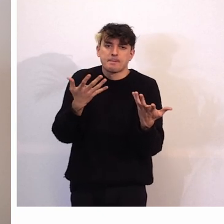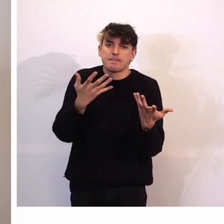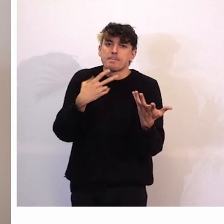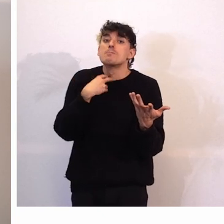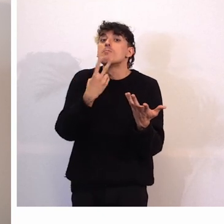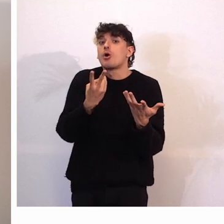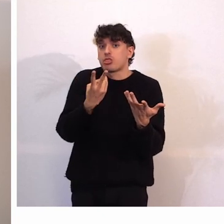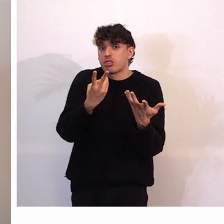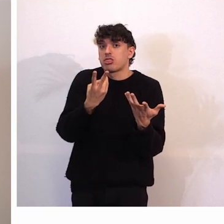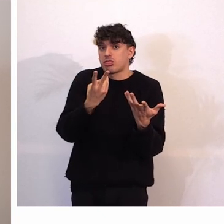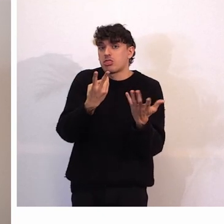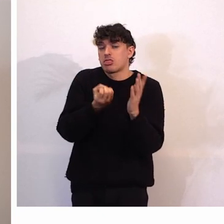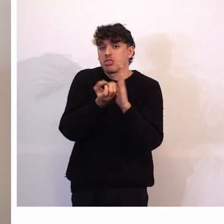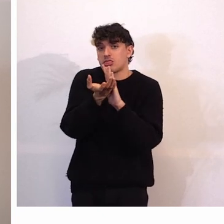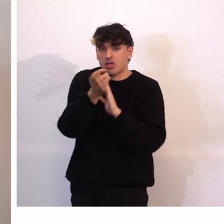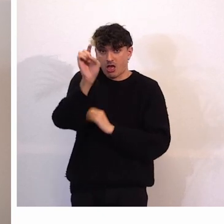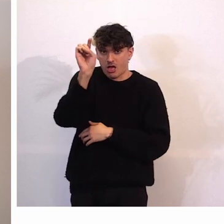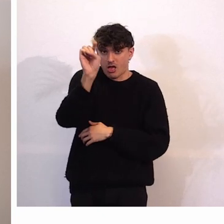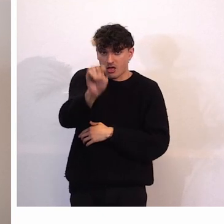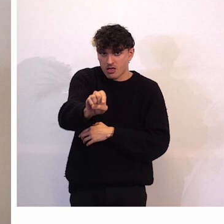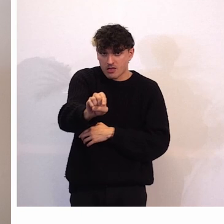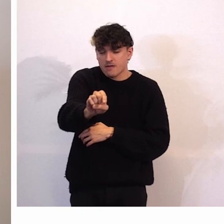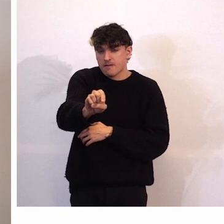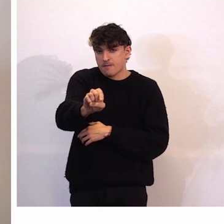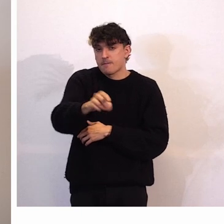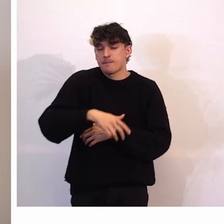voz en los